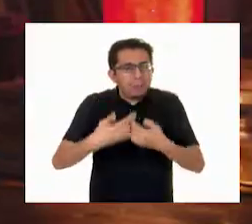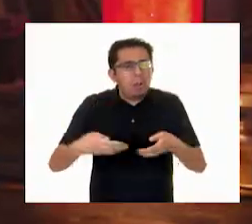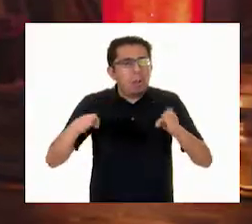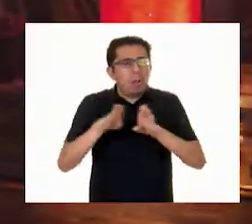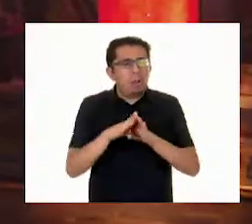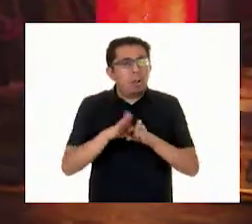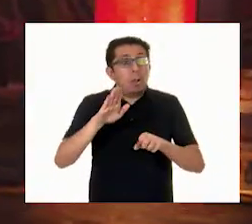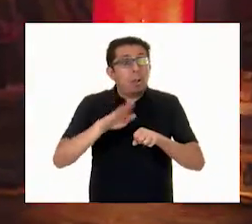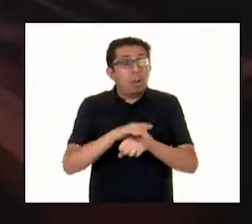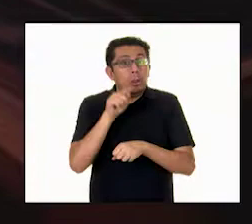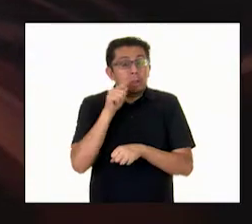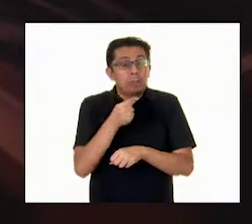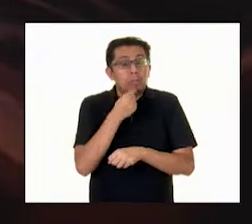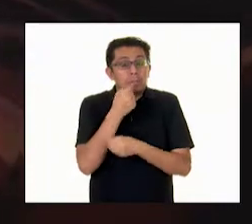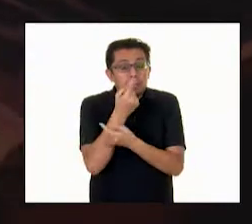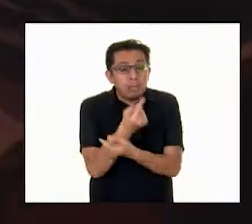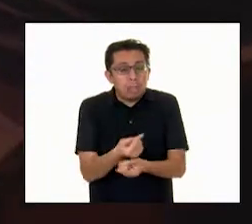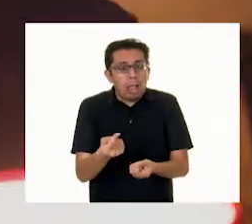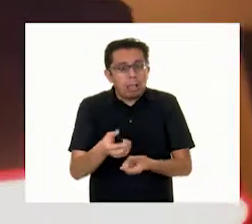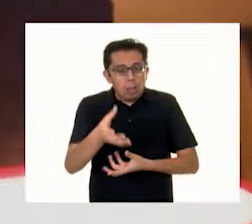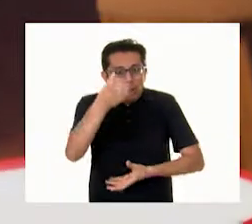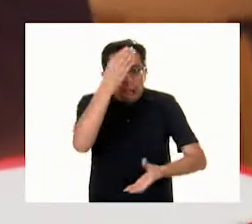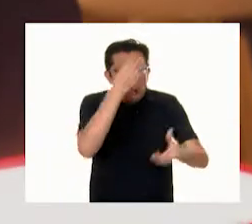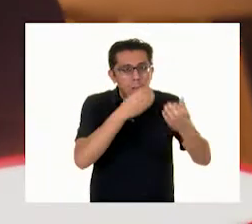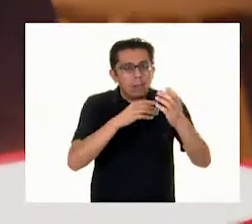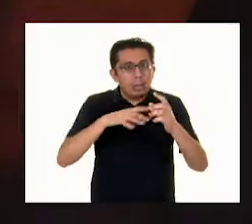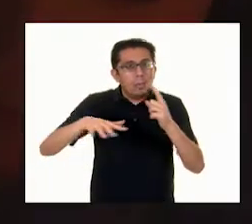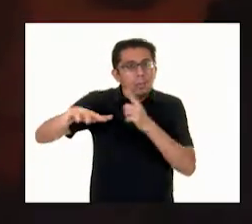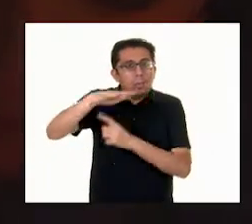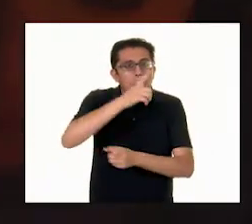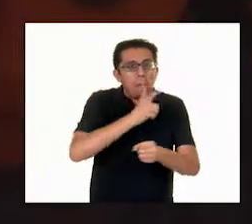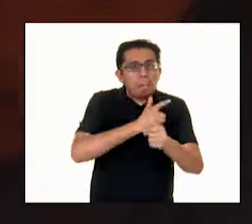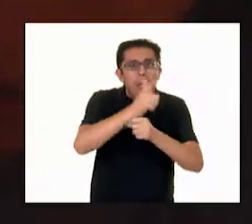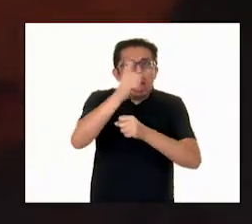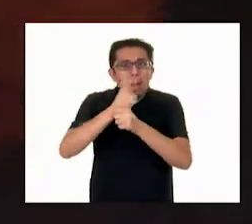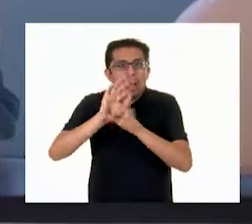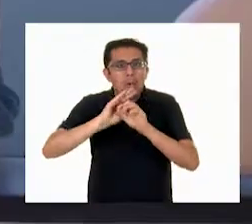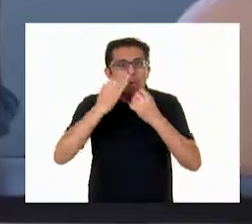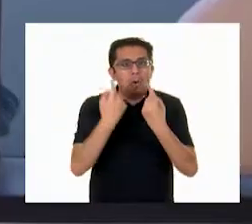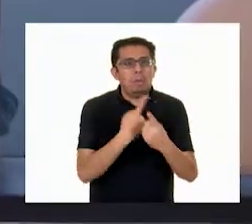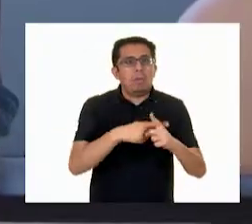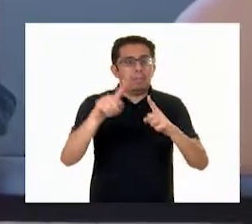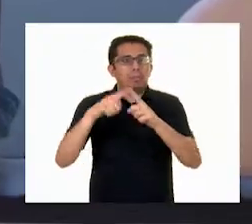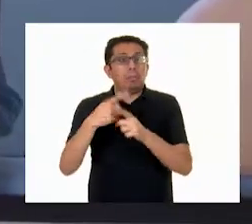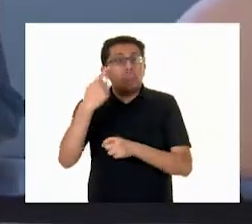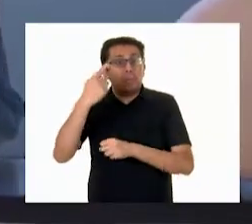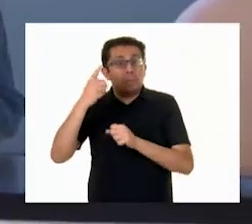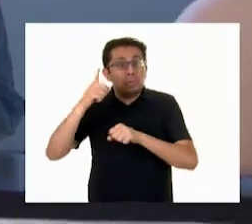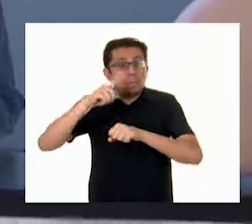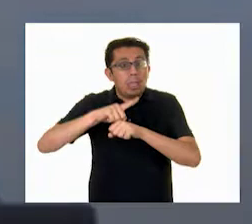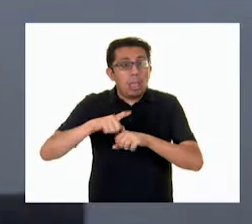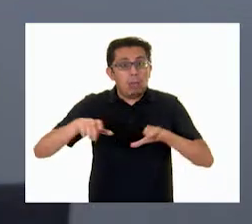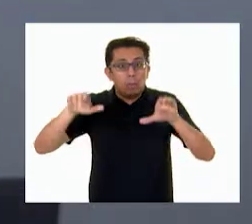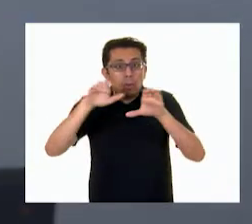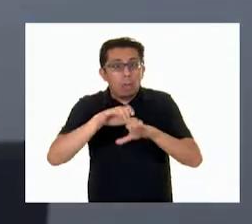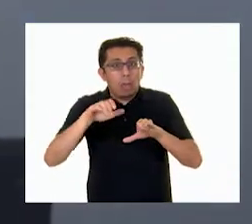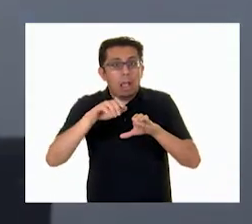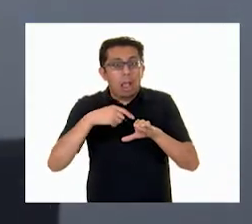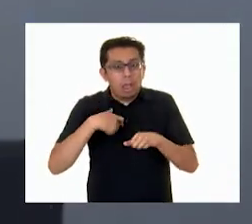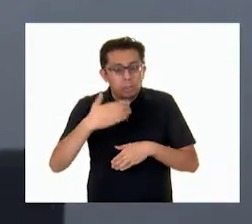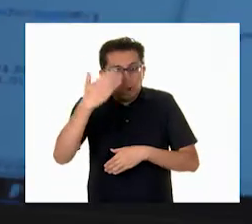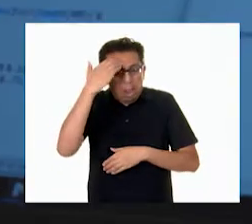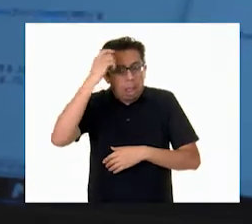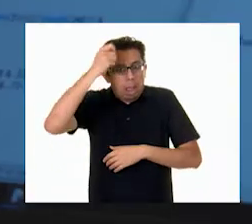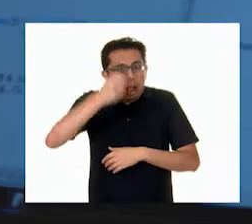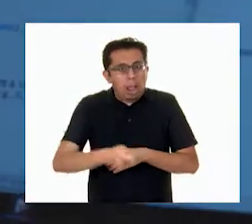Porque cuando eres niña, aprendes a descubrir el mundo de diferentes maneras. Un día, las computadoras llegaron a mi vida